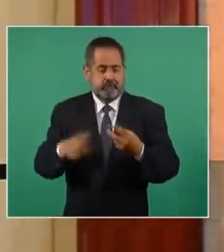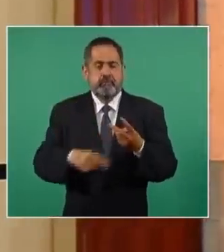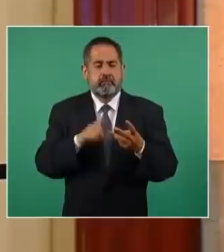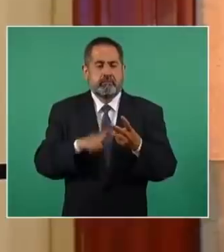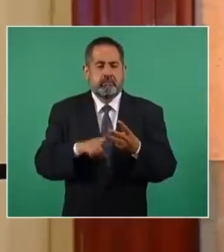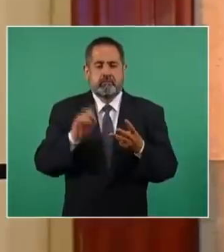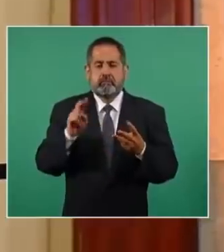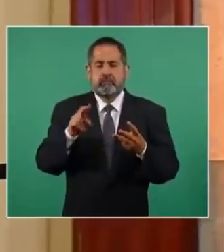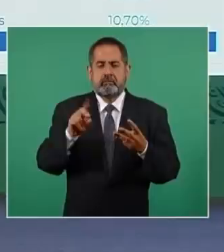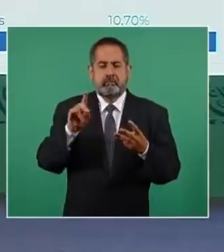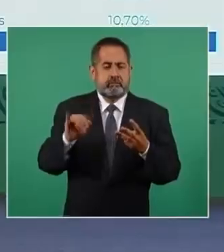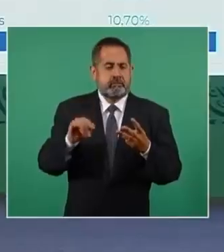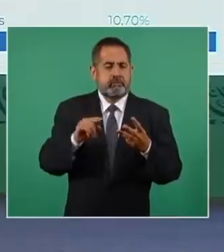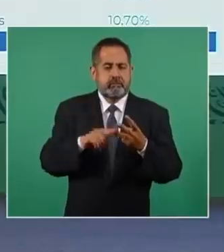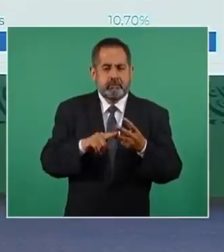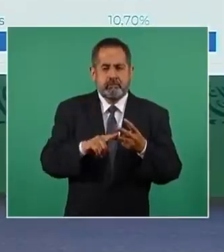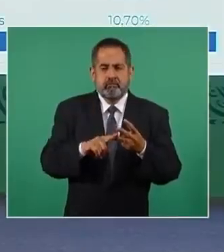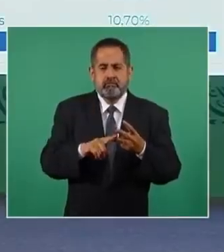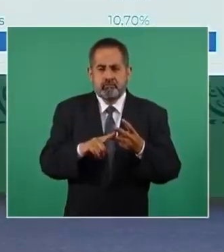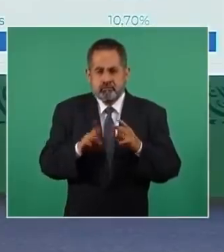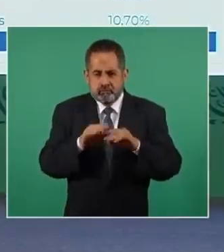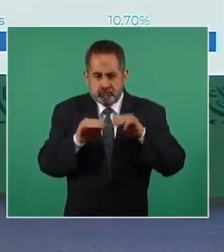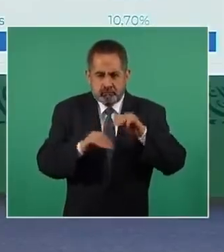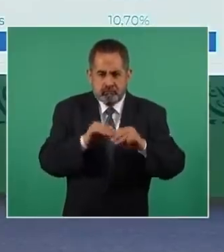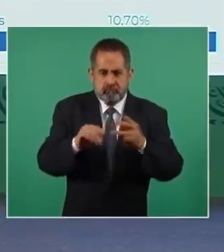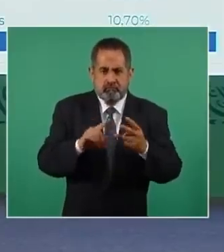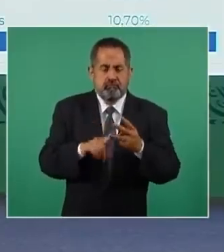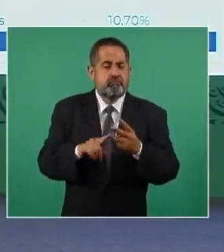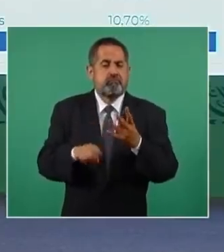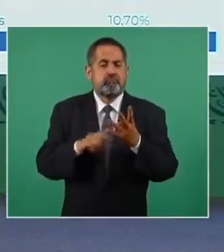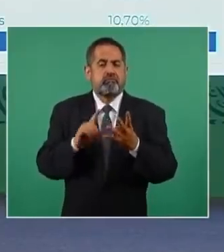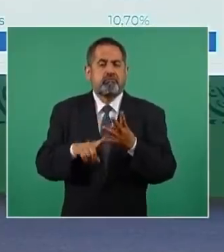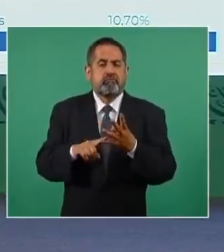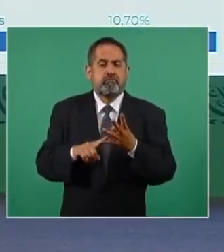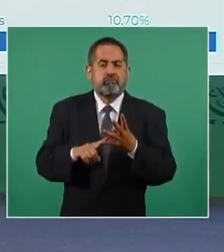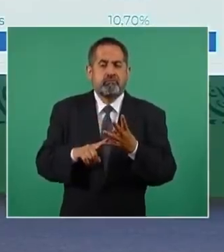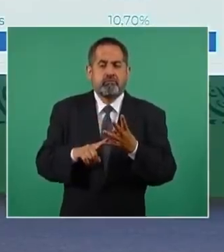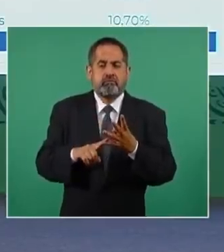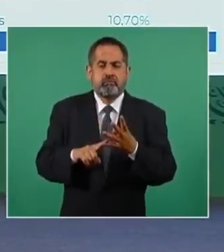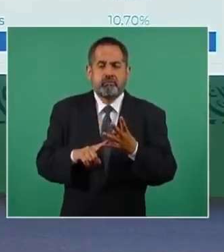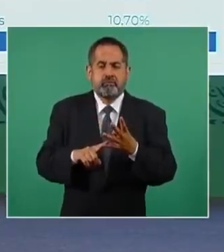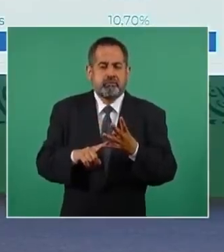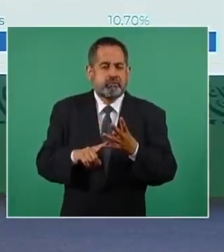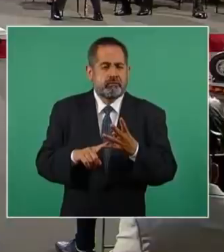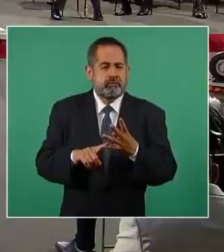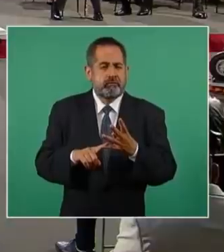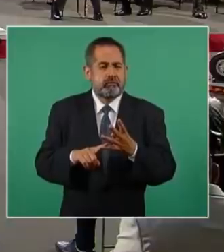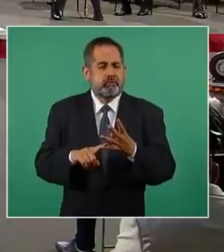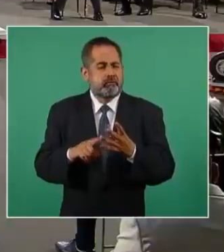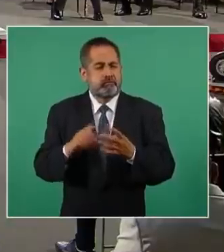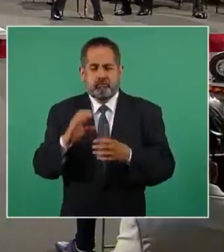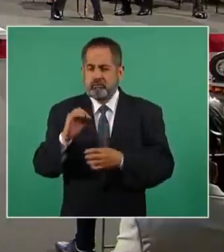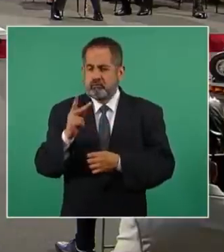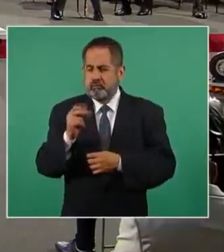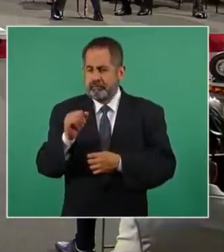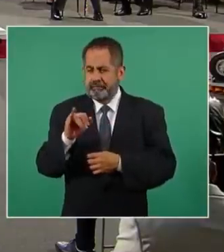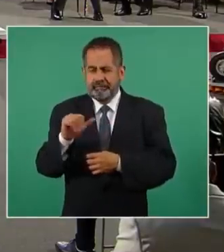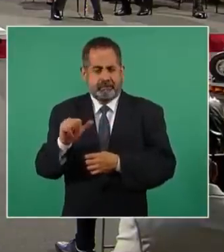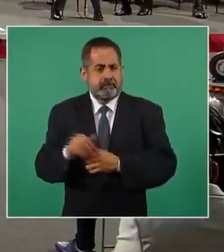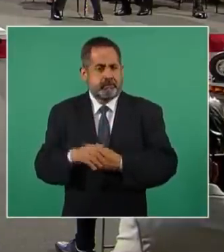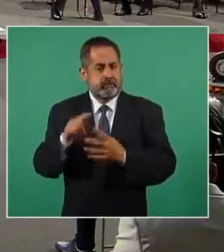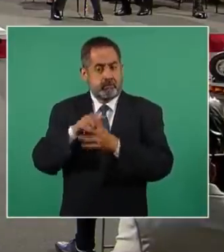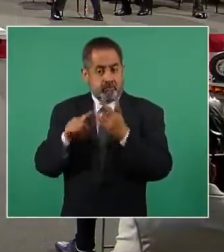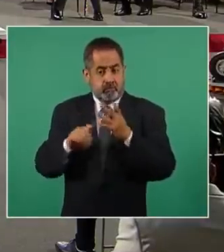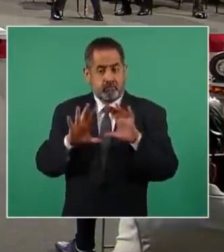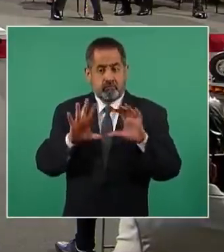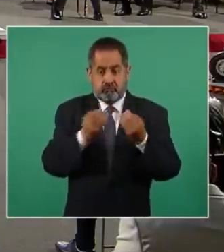Grupo Indy, que se encargaron de las obras físicas y las construcciones rurales. La propuesta económica, como ya señaló el